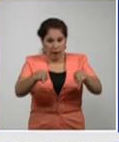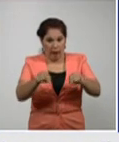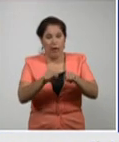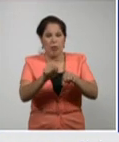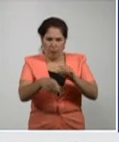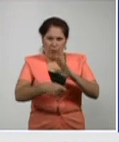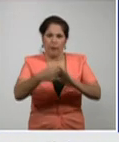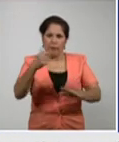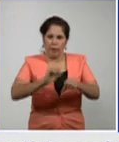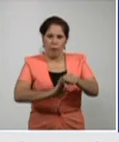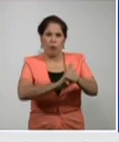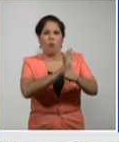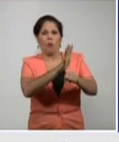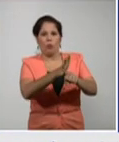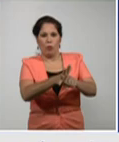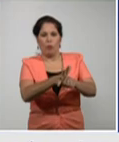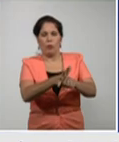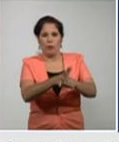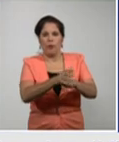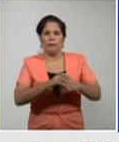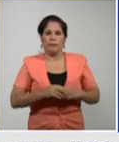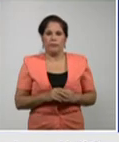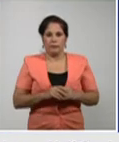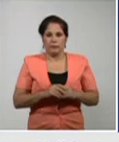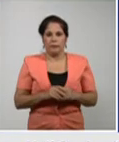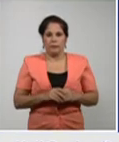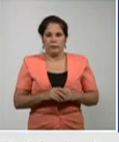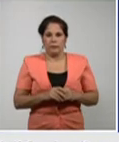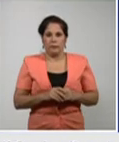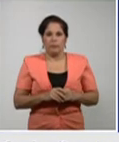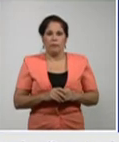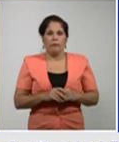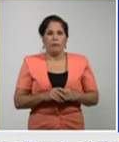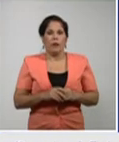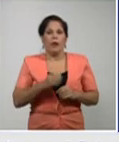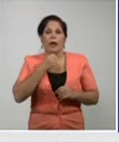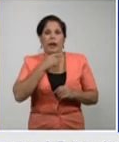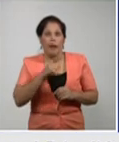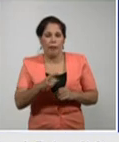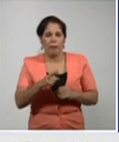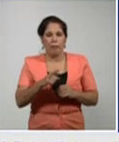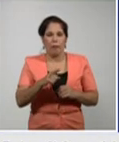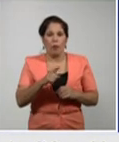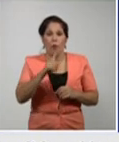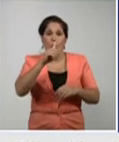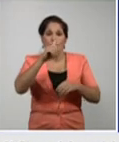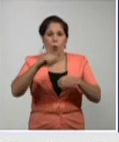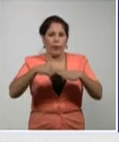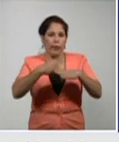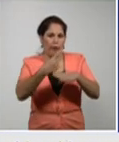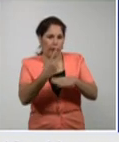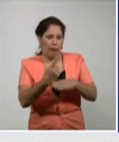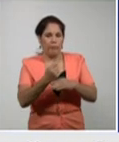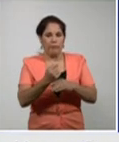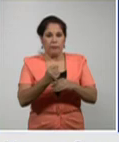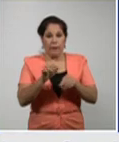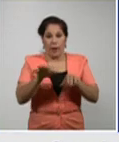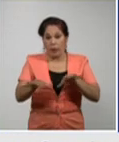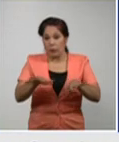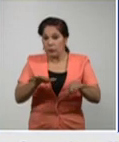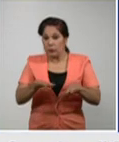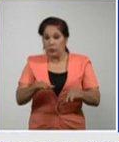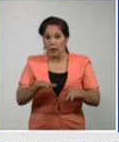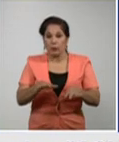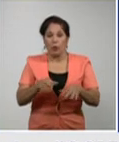permanecer en horas en contacto con el cobre hasta 24 horas, en contacto con el